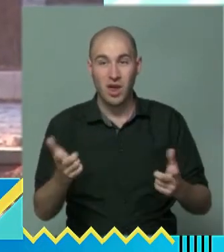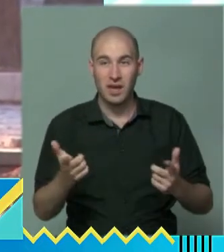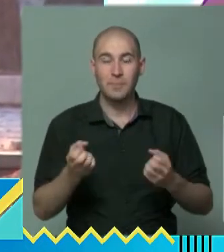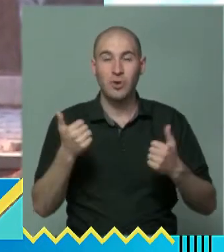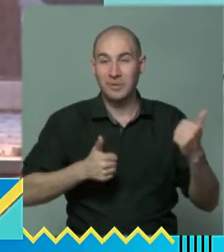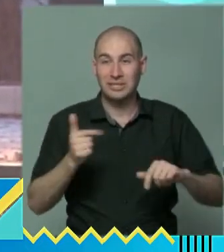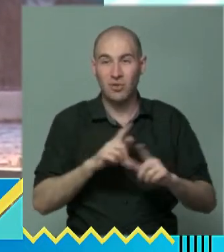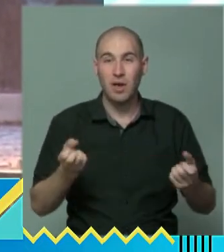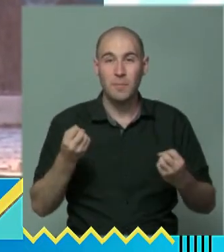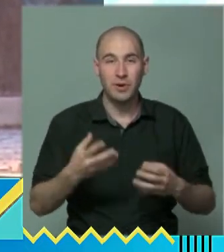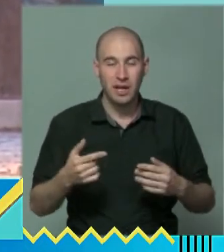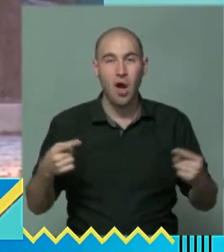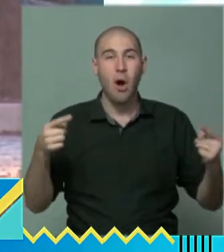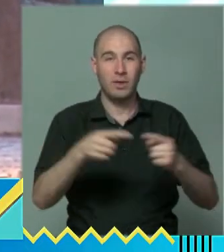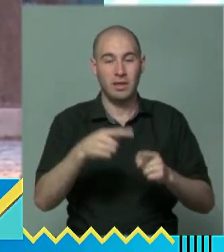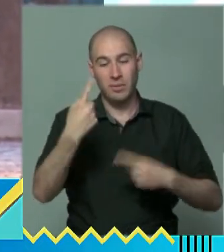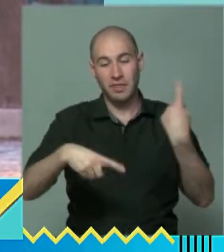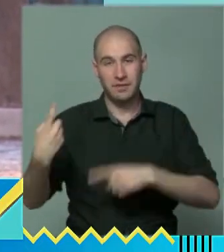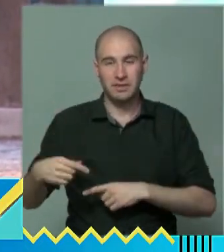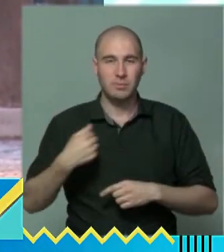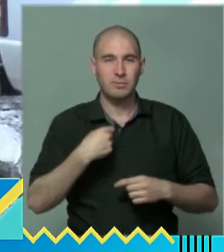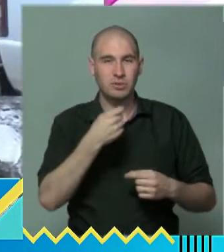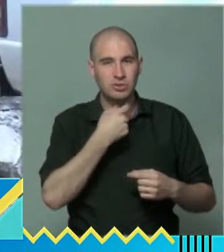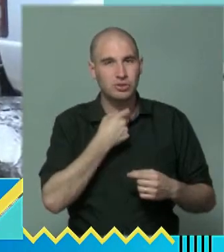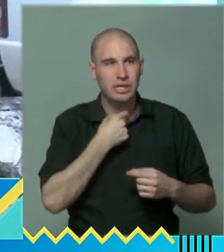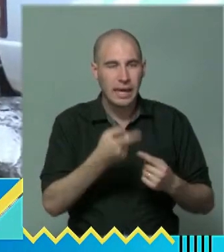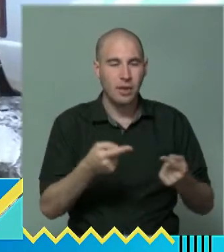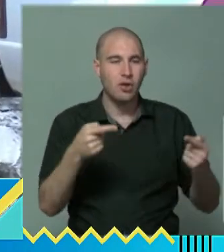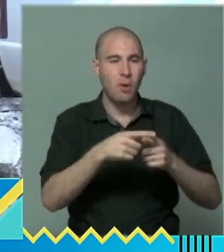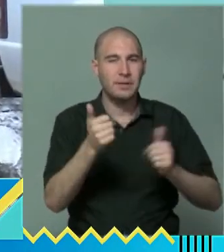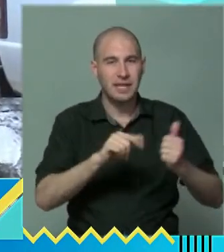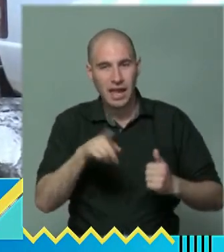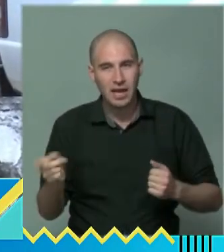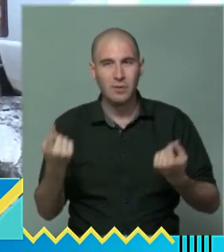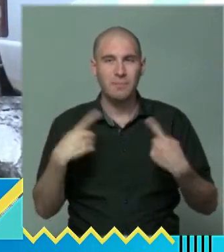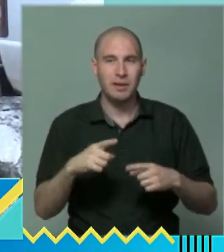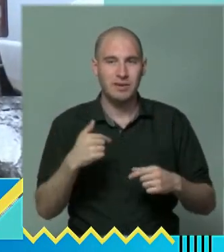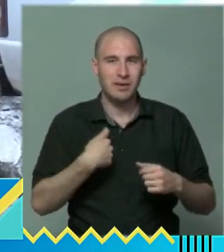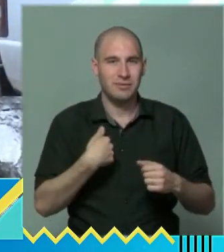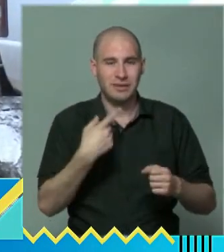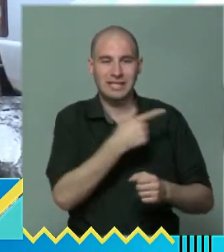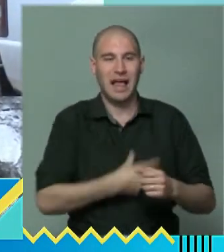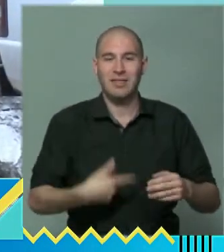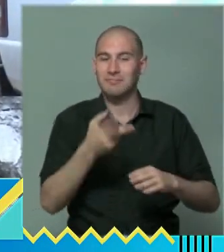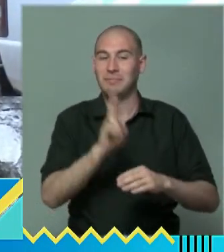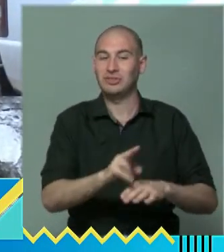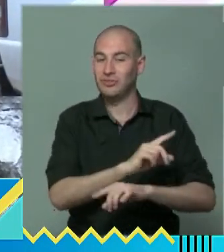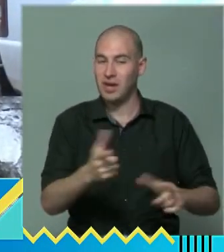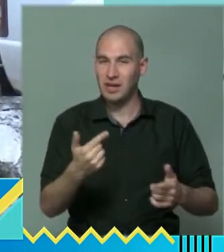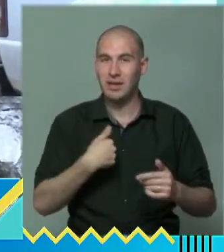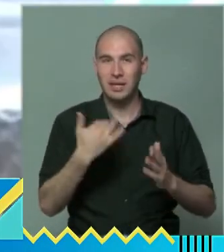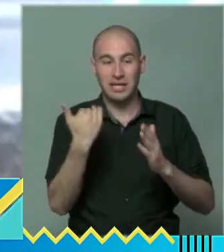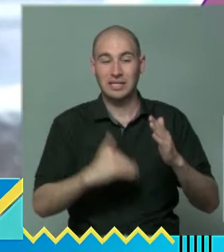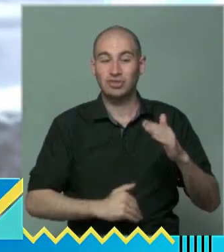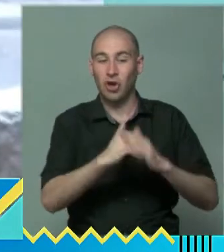justamente por las ambiciones. Yo puedo tener la ambición de competirle a ellos, pero no me deja el mismo estado. O sea, me califica y me